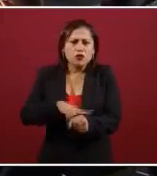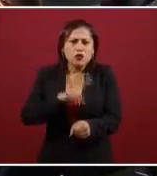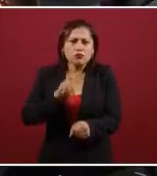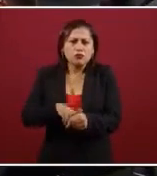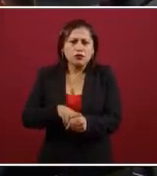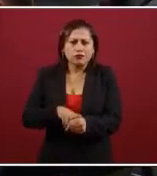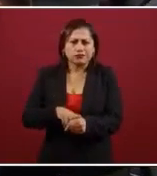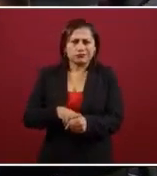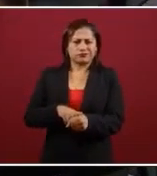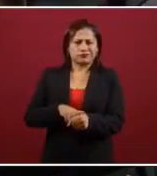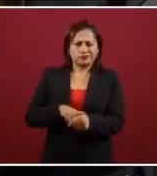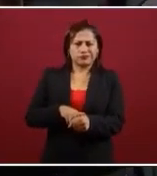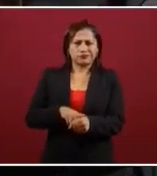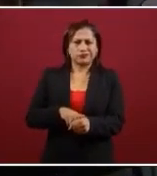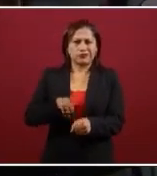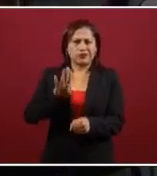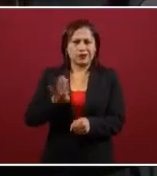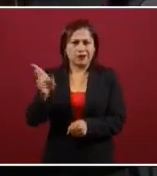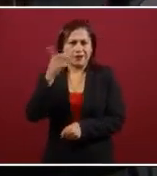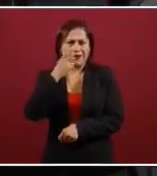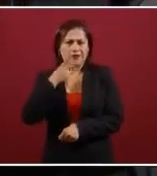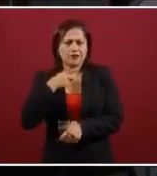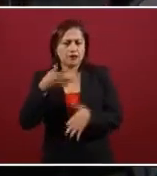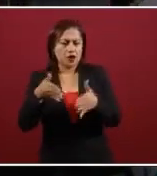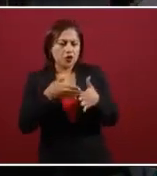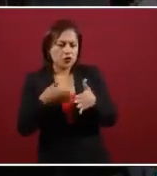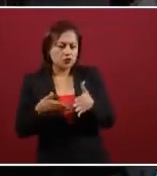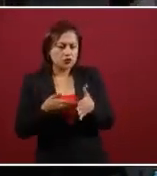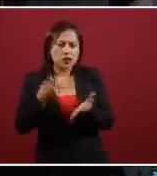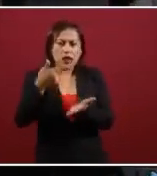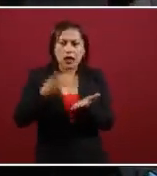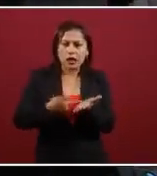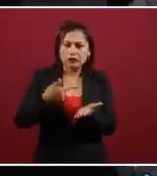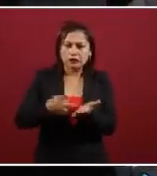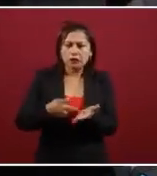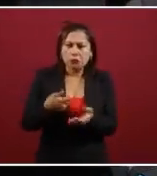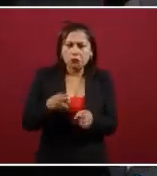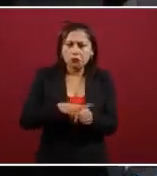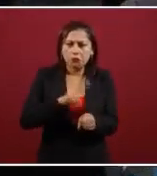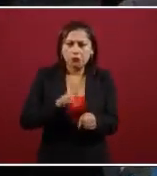permitía en México hacer negocios.